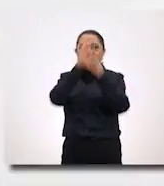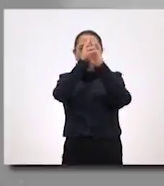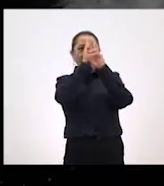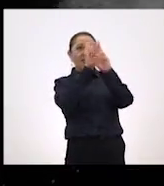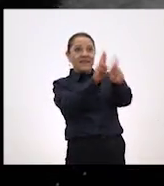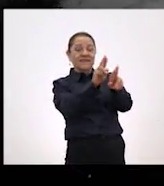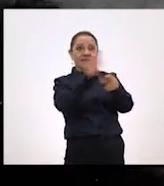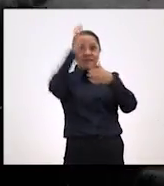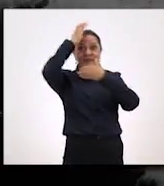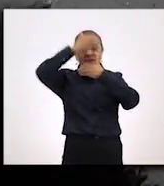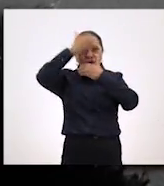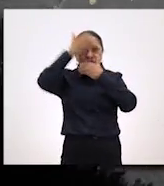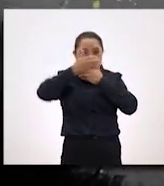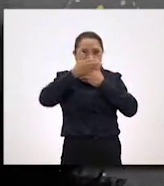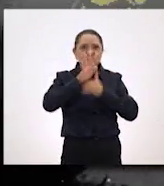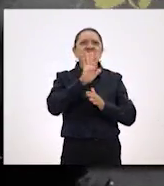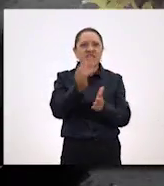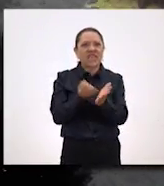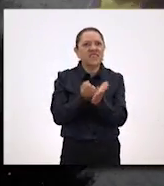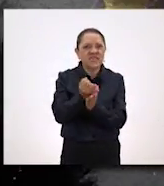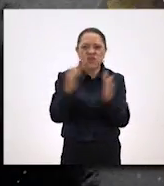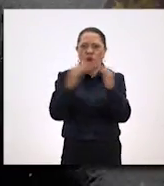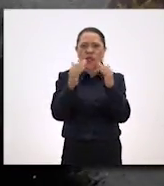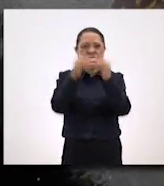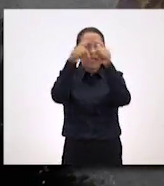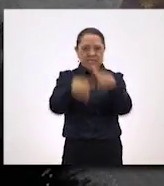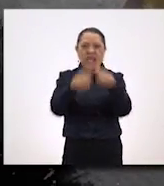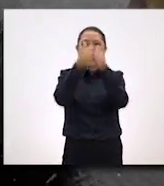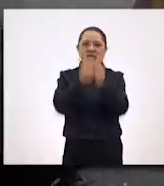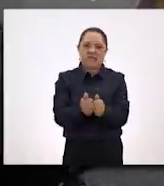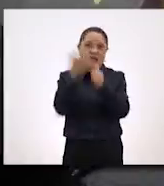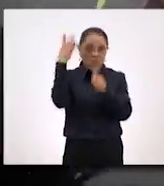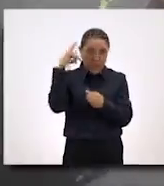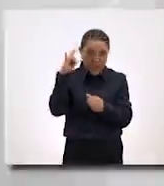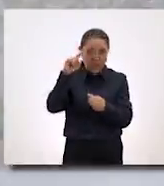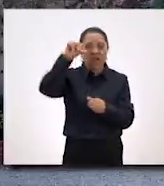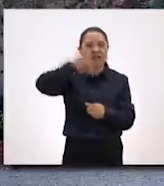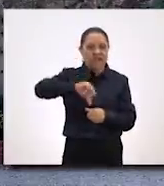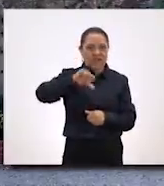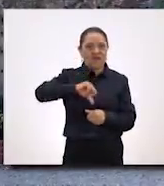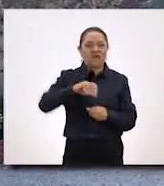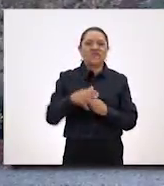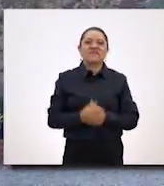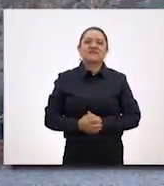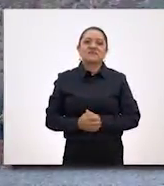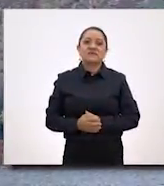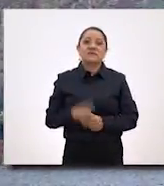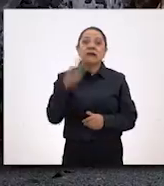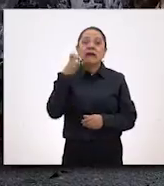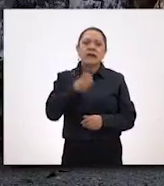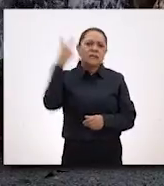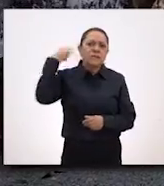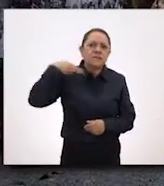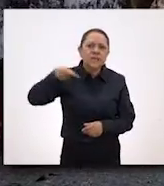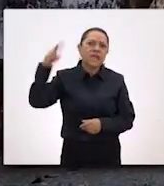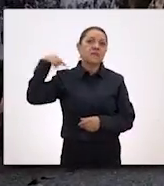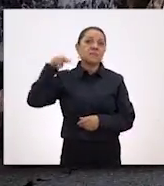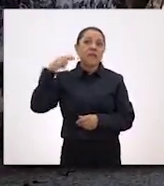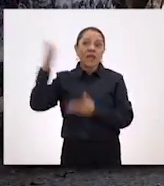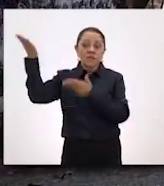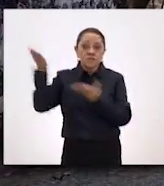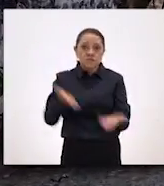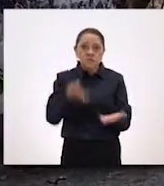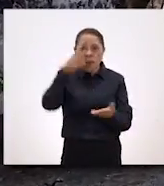estas tierras fue Hernán Cortés, tanto que decidió tener su residencia en Cuauhnáhuac, hoy Cuernavaca. En su paso